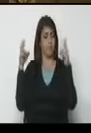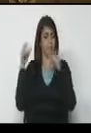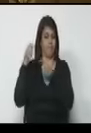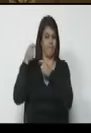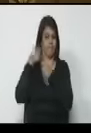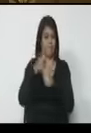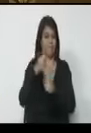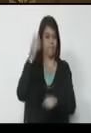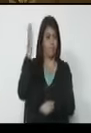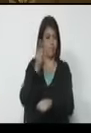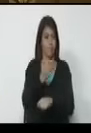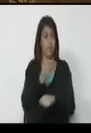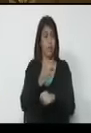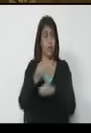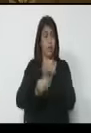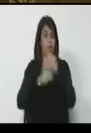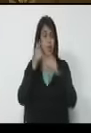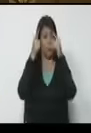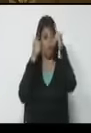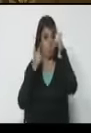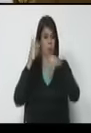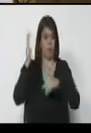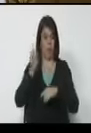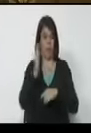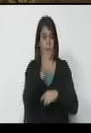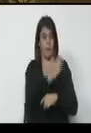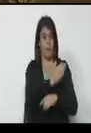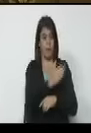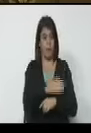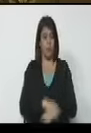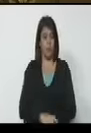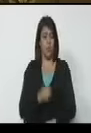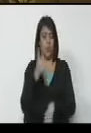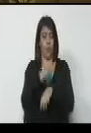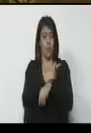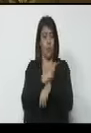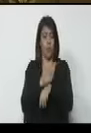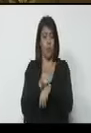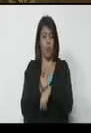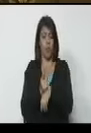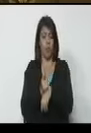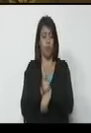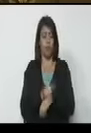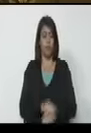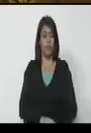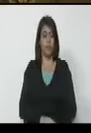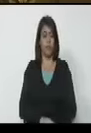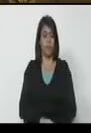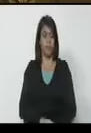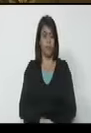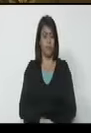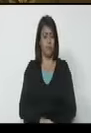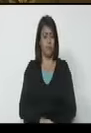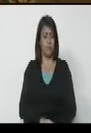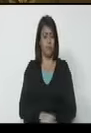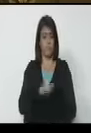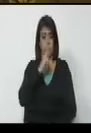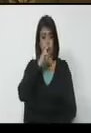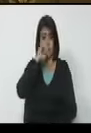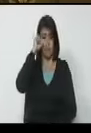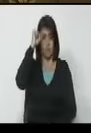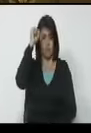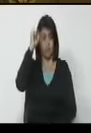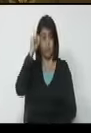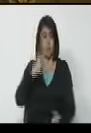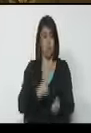tiranía impuesta por el comandante Hugo Chávez. Un minuto, diputado. Con Nicolás, nuestro hermano